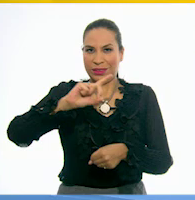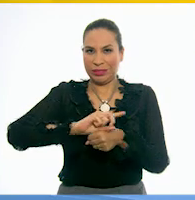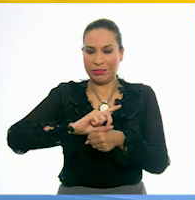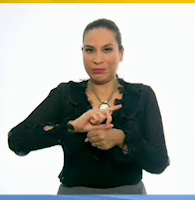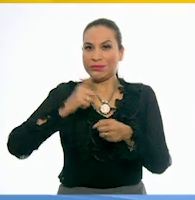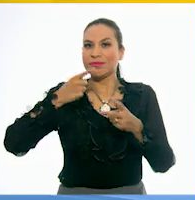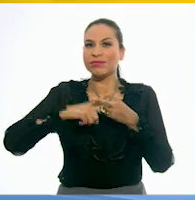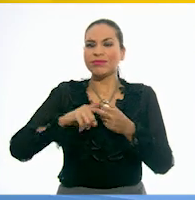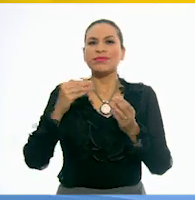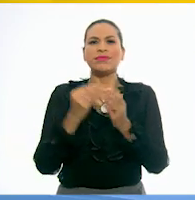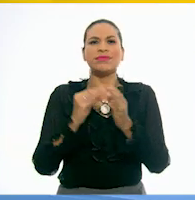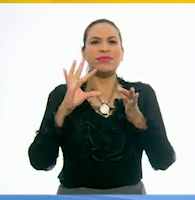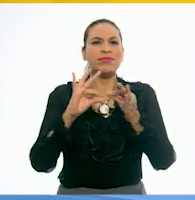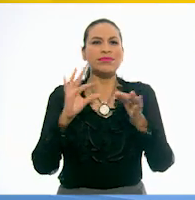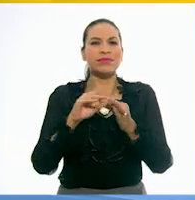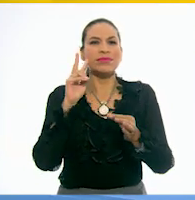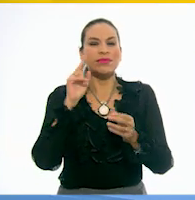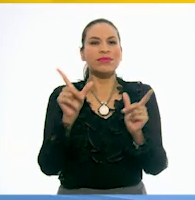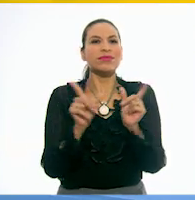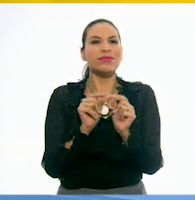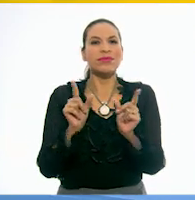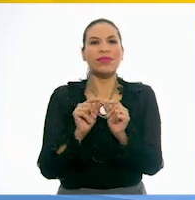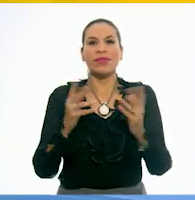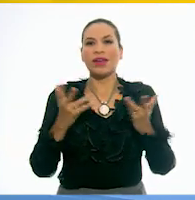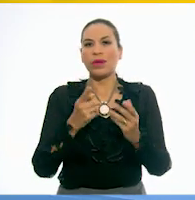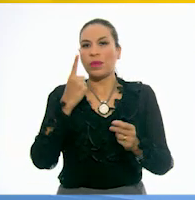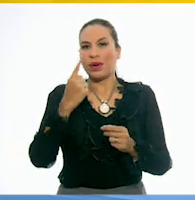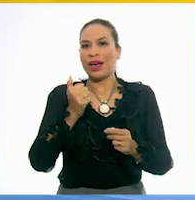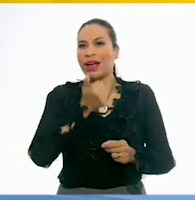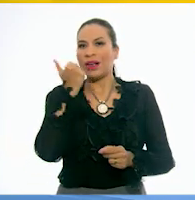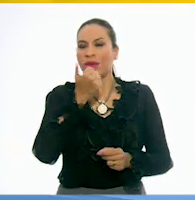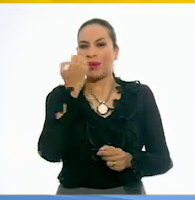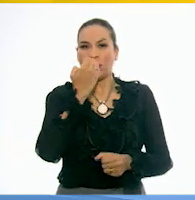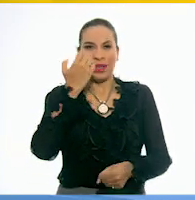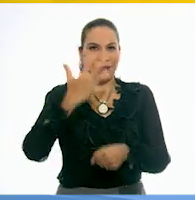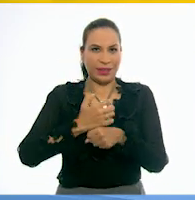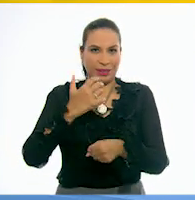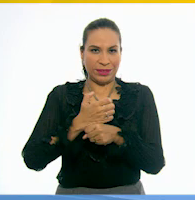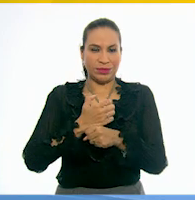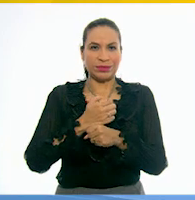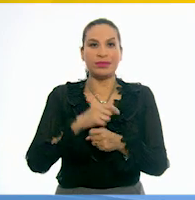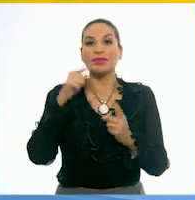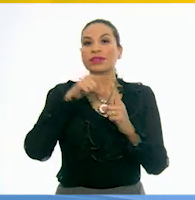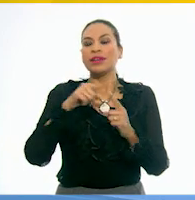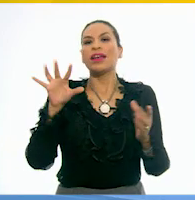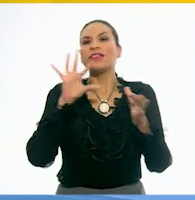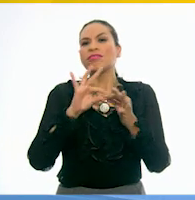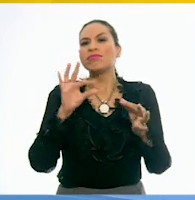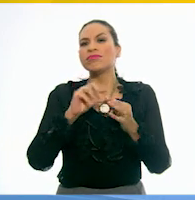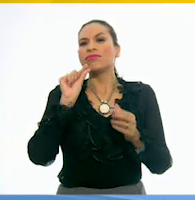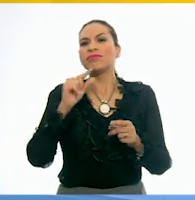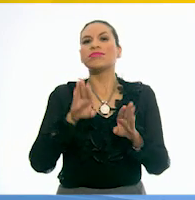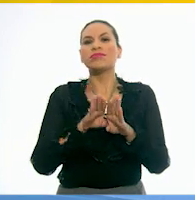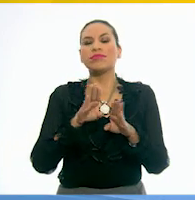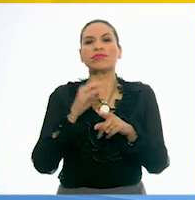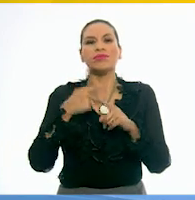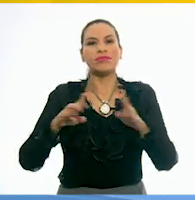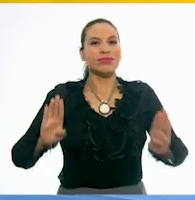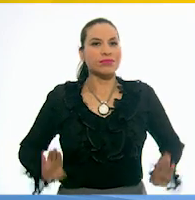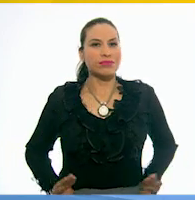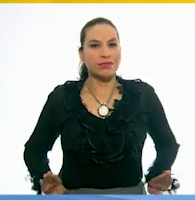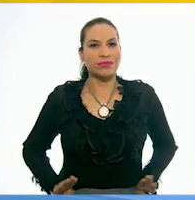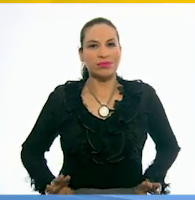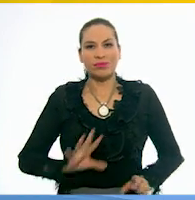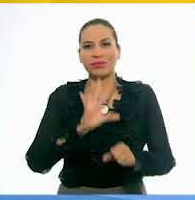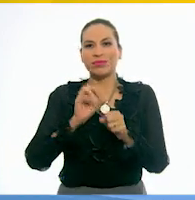Para iniciar el repaso, veremos una breve cápsula que hizo una de nuestras alumnas de quinto grado. Ella nos hablará un poco acerca de las características